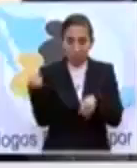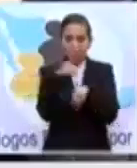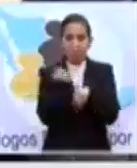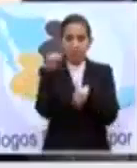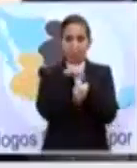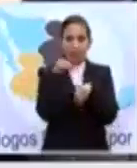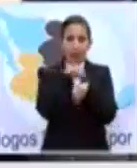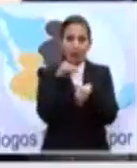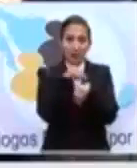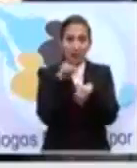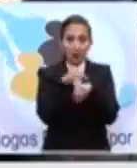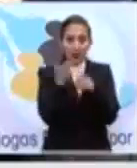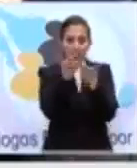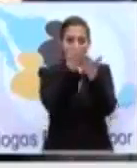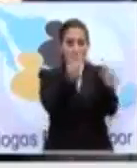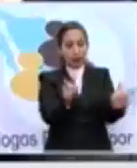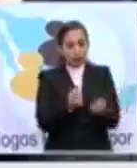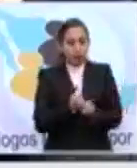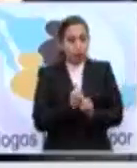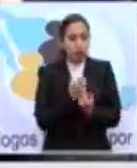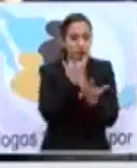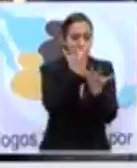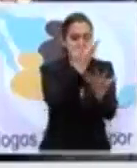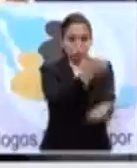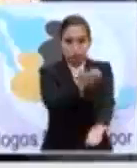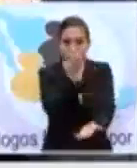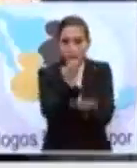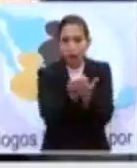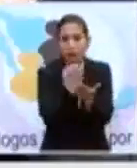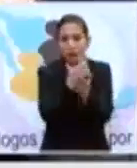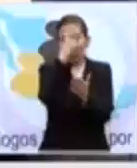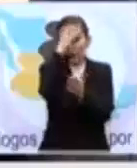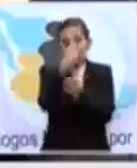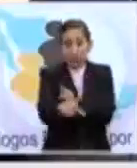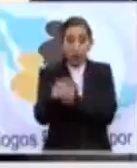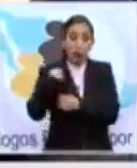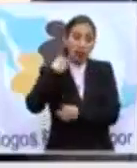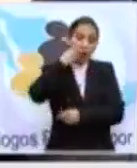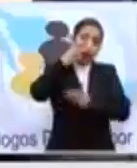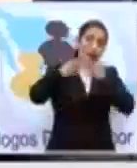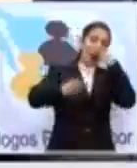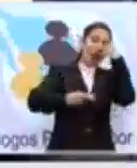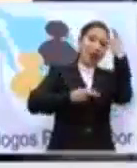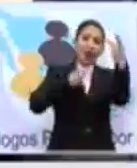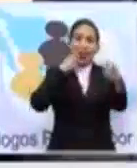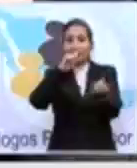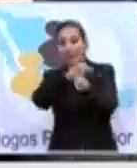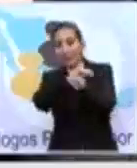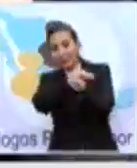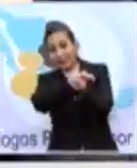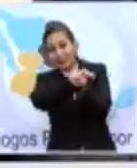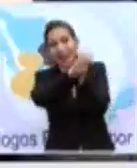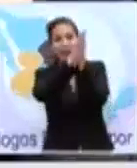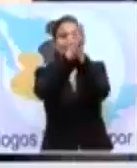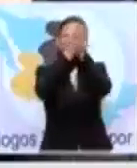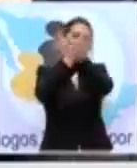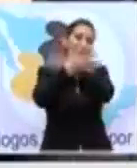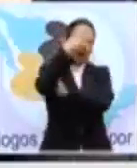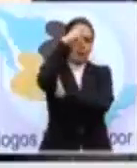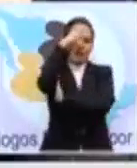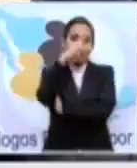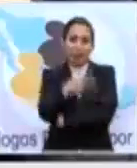Pretextando liberar el potencial de la economía mexicana y con el argumento de transformar al